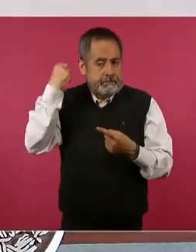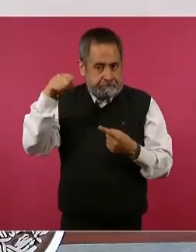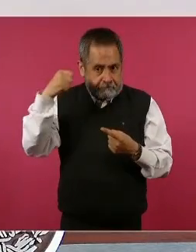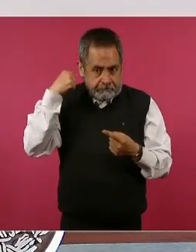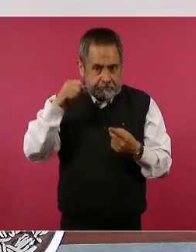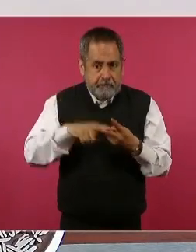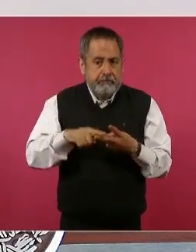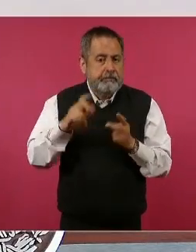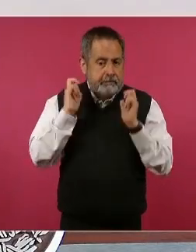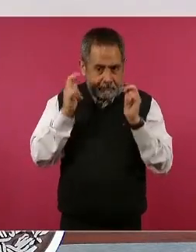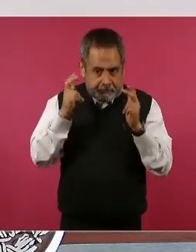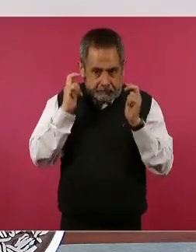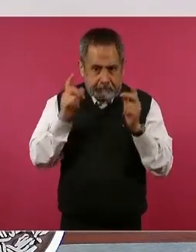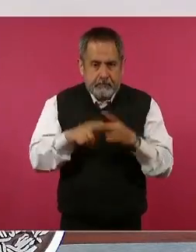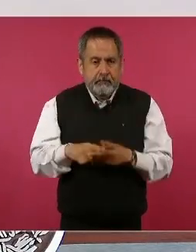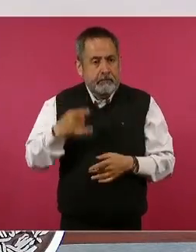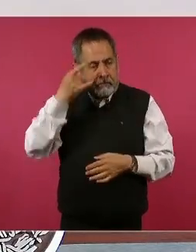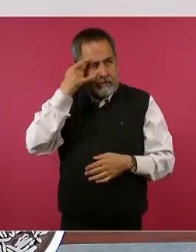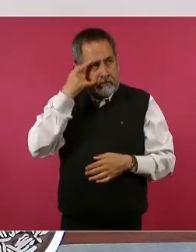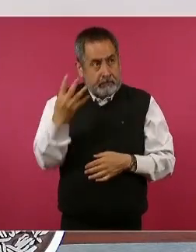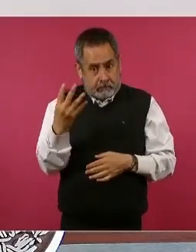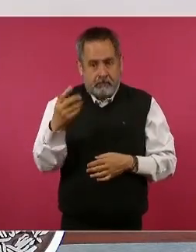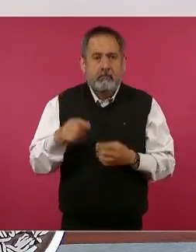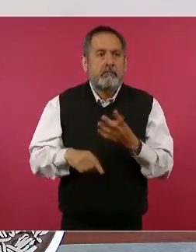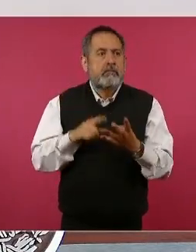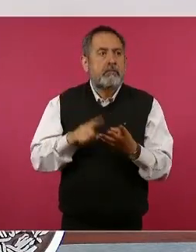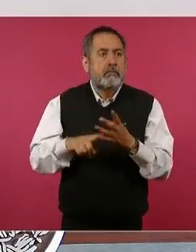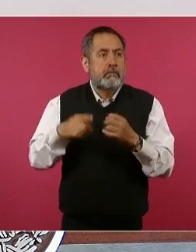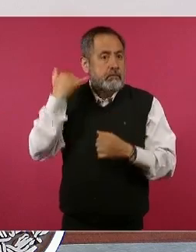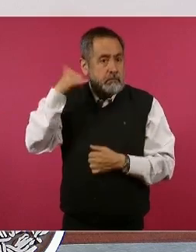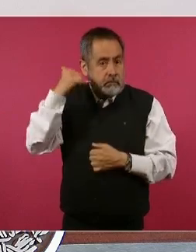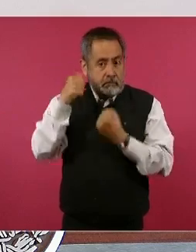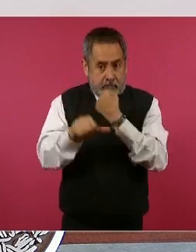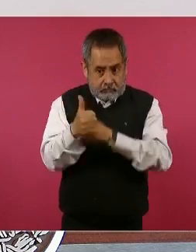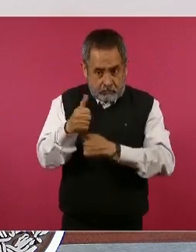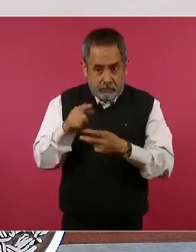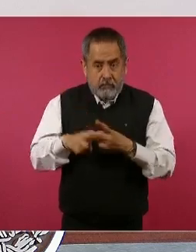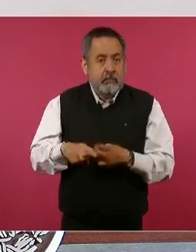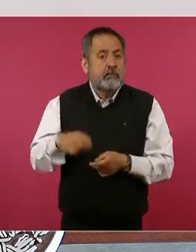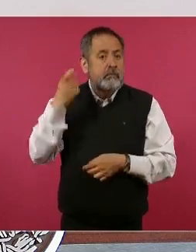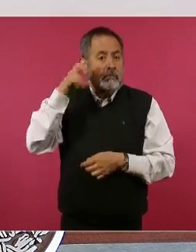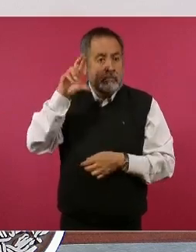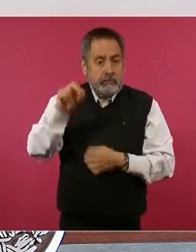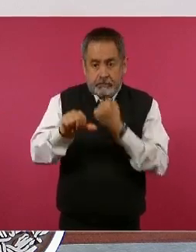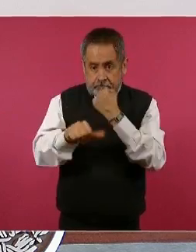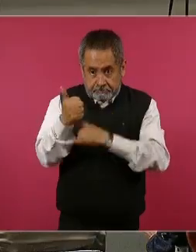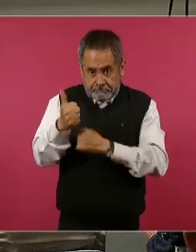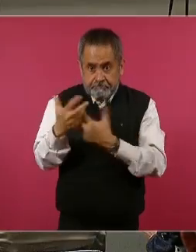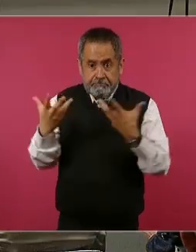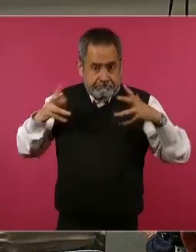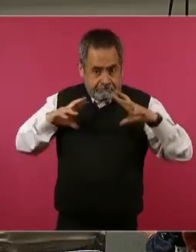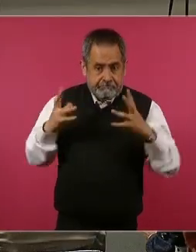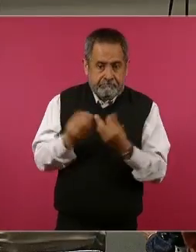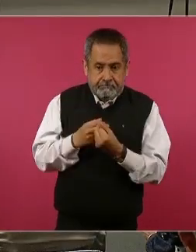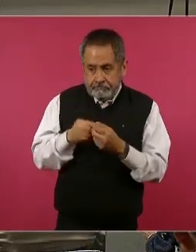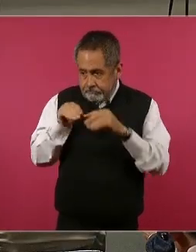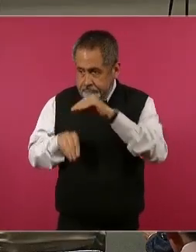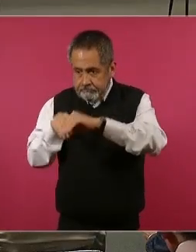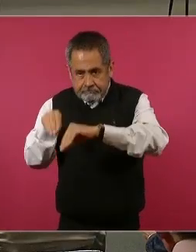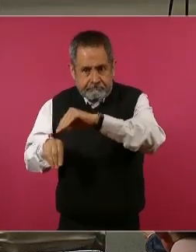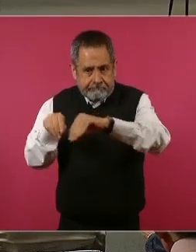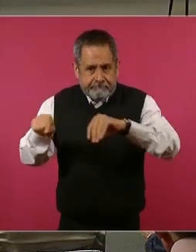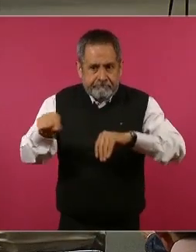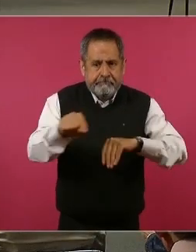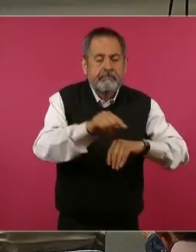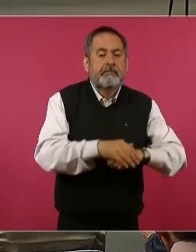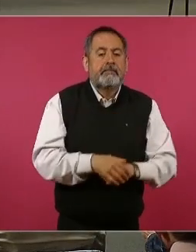una de Tabasco, una de Chiapas, 4 de Campeche, 11 de Yucatán y 12 de Quintana Roo. Estamos considerando